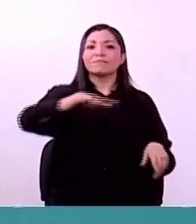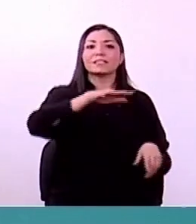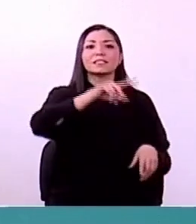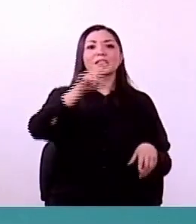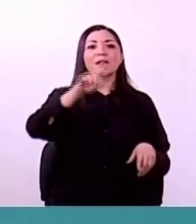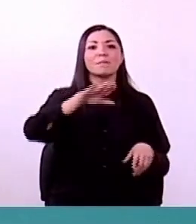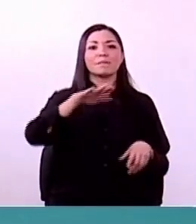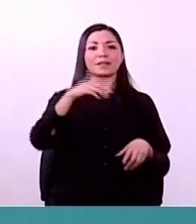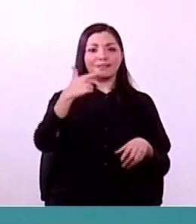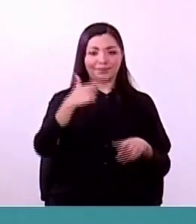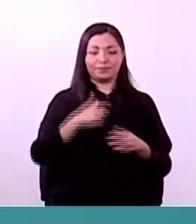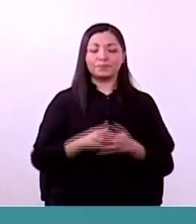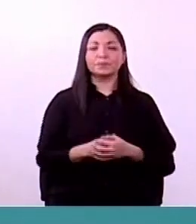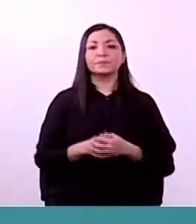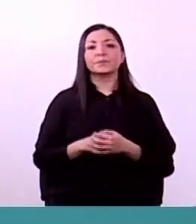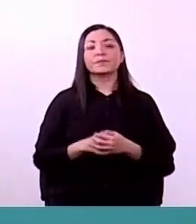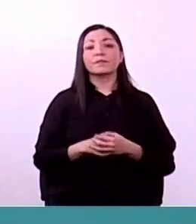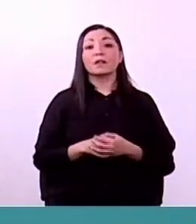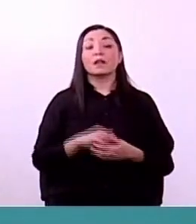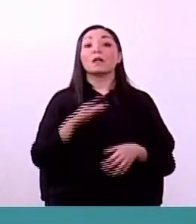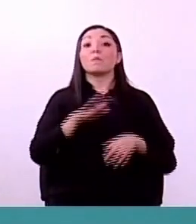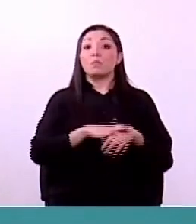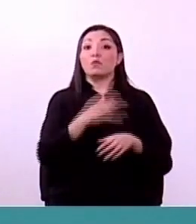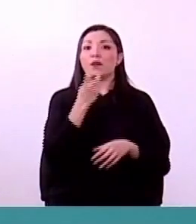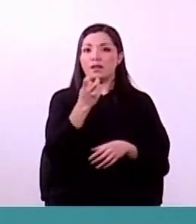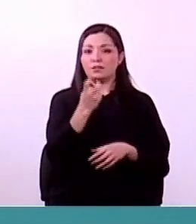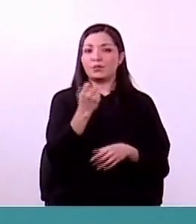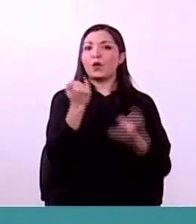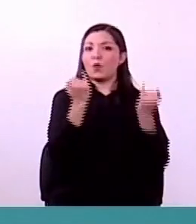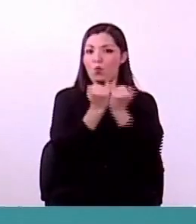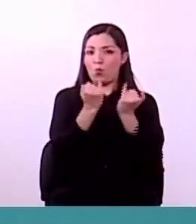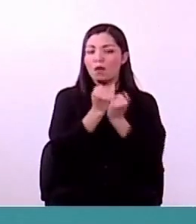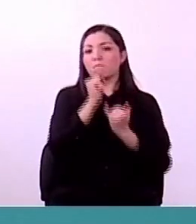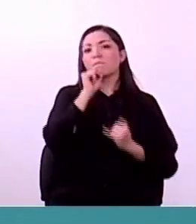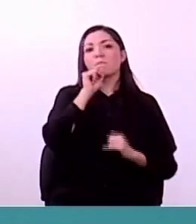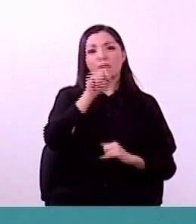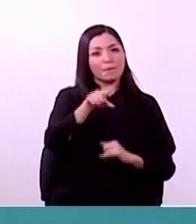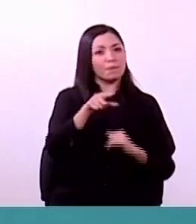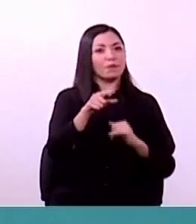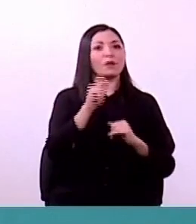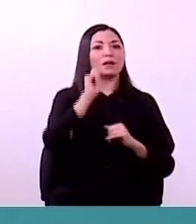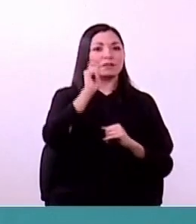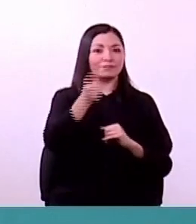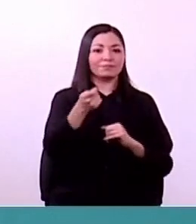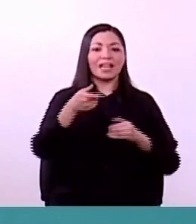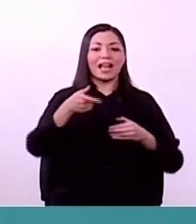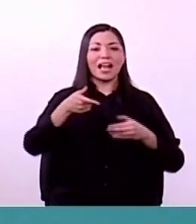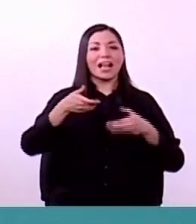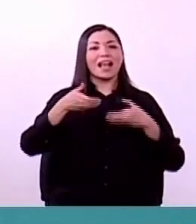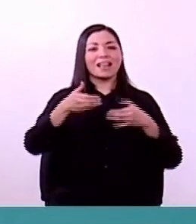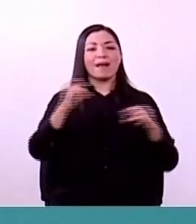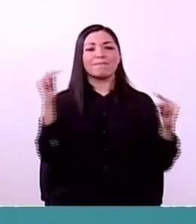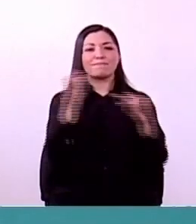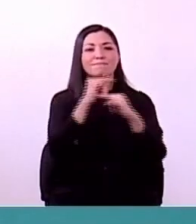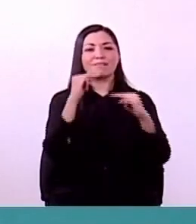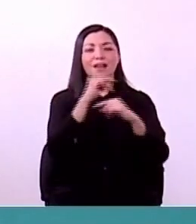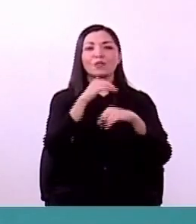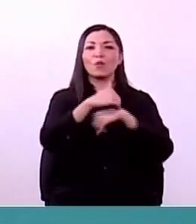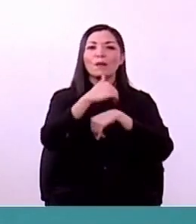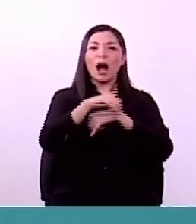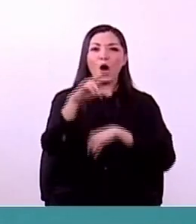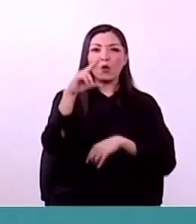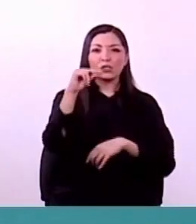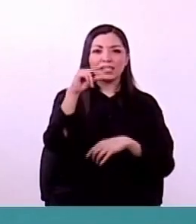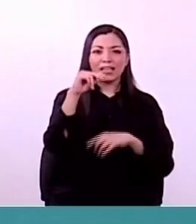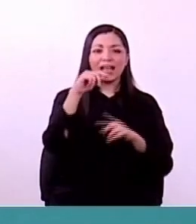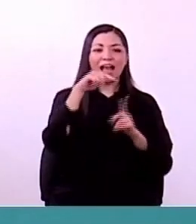metropolitana de Guadalajara. Por supuesto que vamos a rehabilitar la carretera 80 que va desde Villa Corona hasta